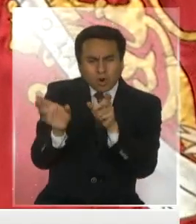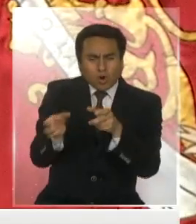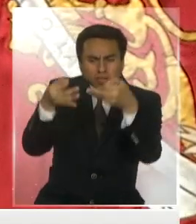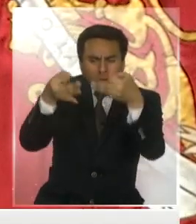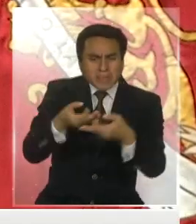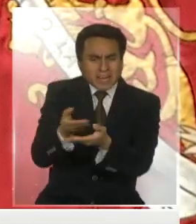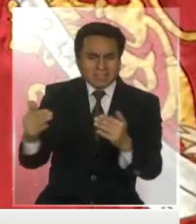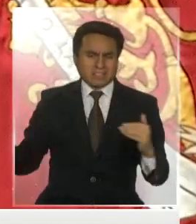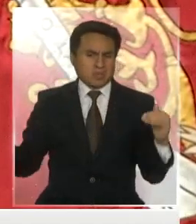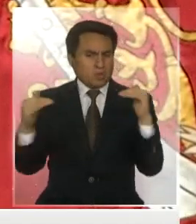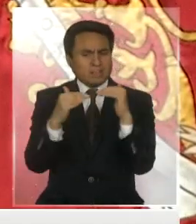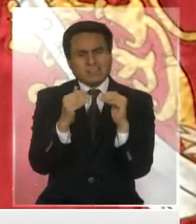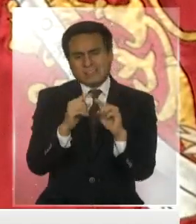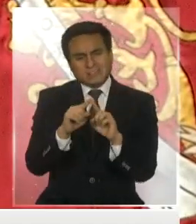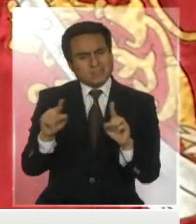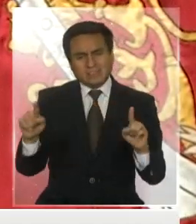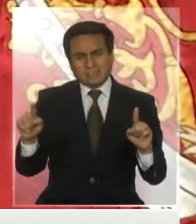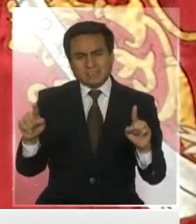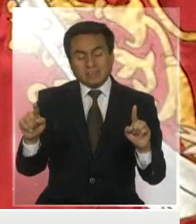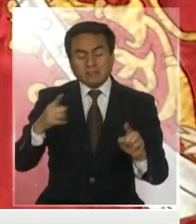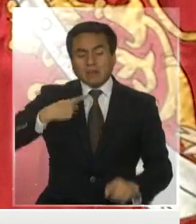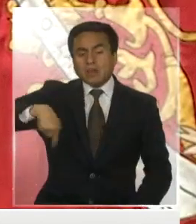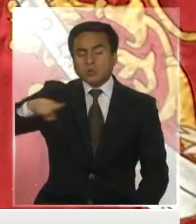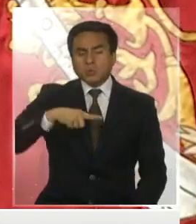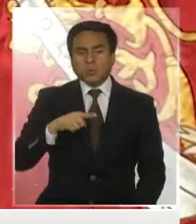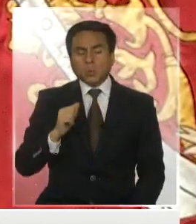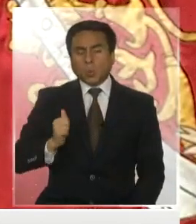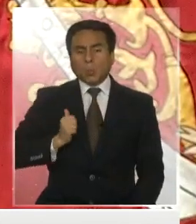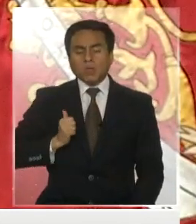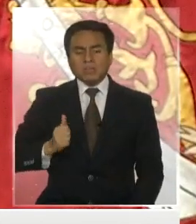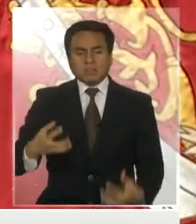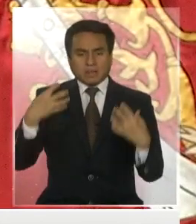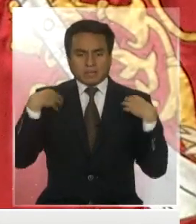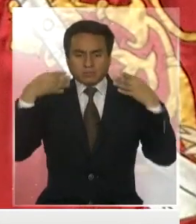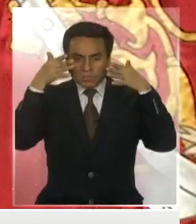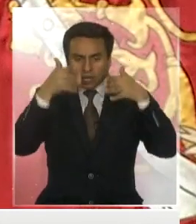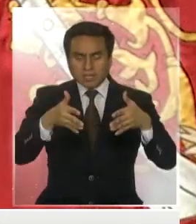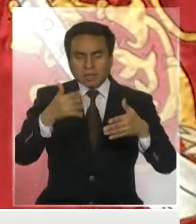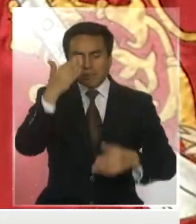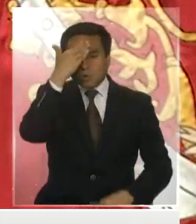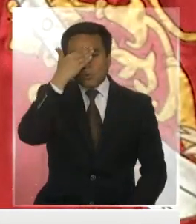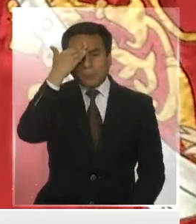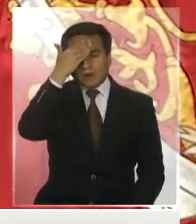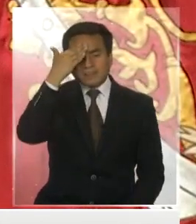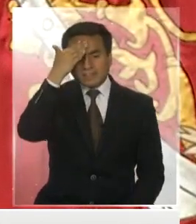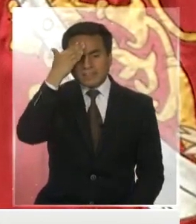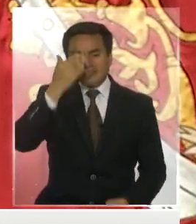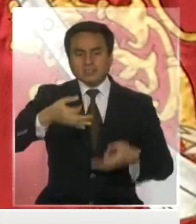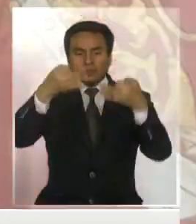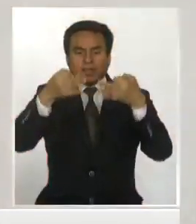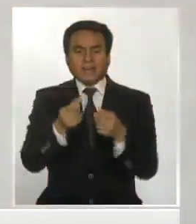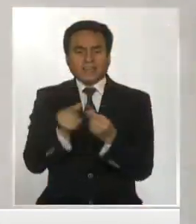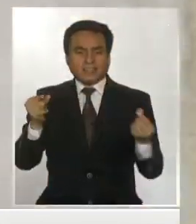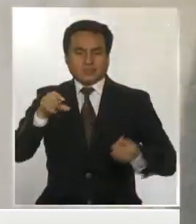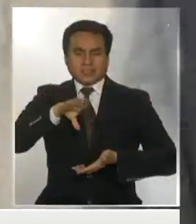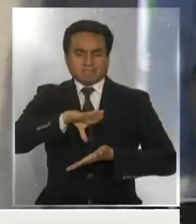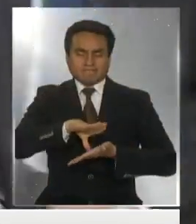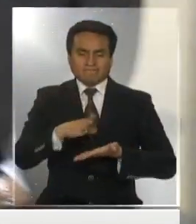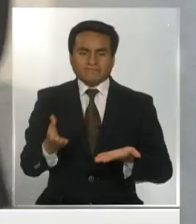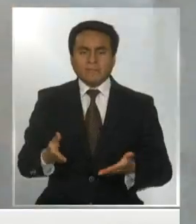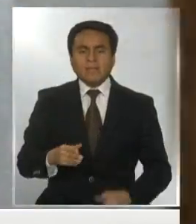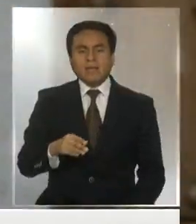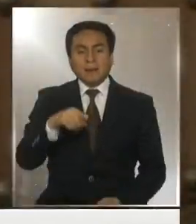no es lo mismo que ellos sigan cumpliendo con su tarea central, que es preocuparse de la seguridad nacional. Serán